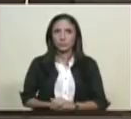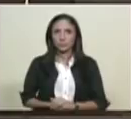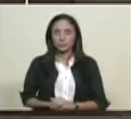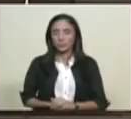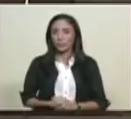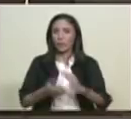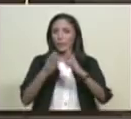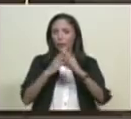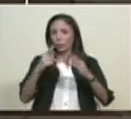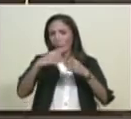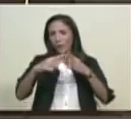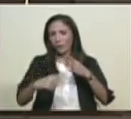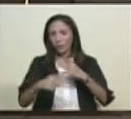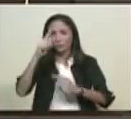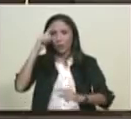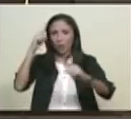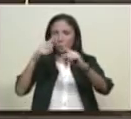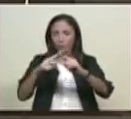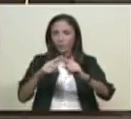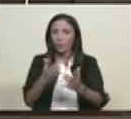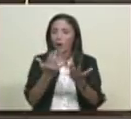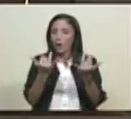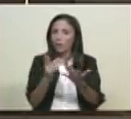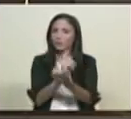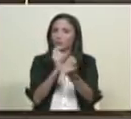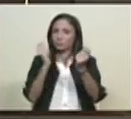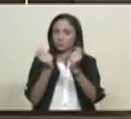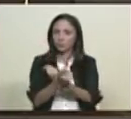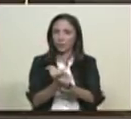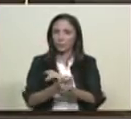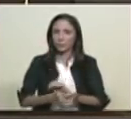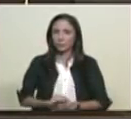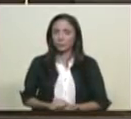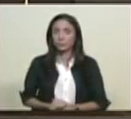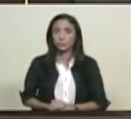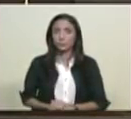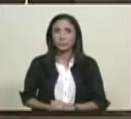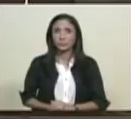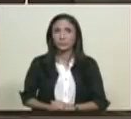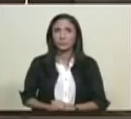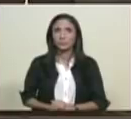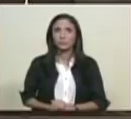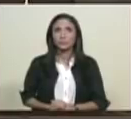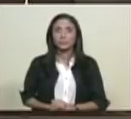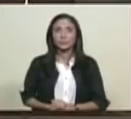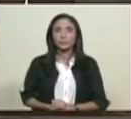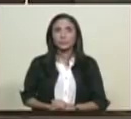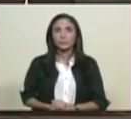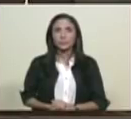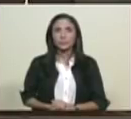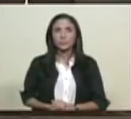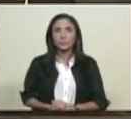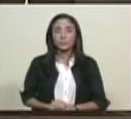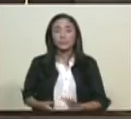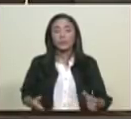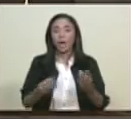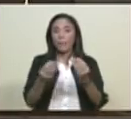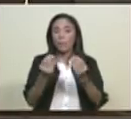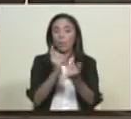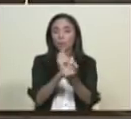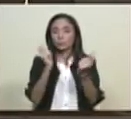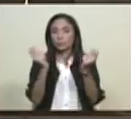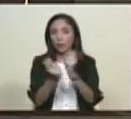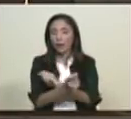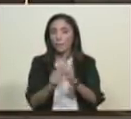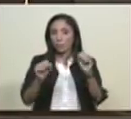retos, para los grandes cambios que exige la República. Sí, grandes cambios